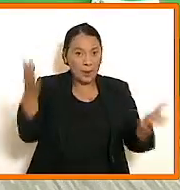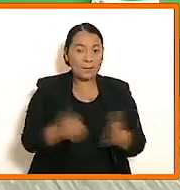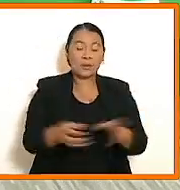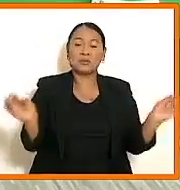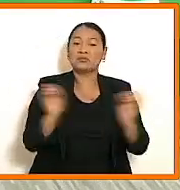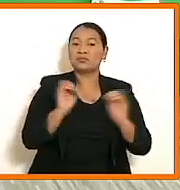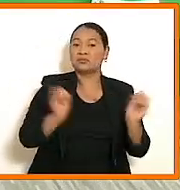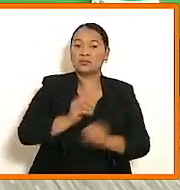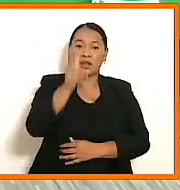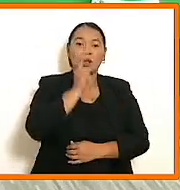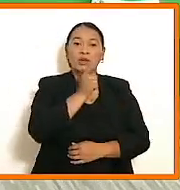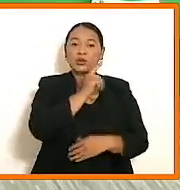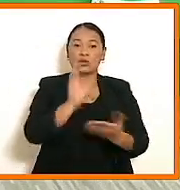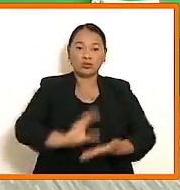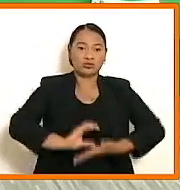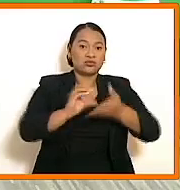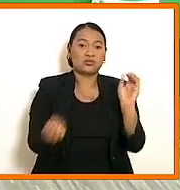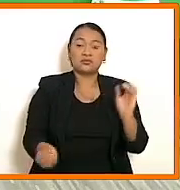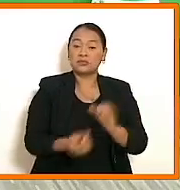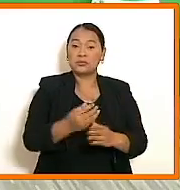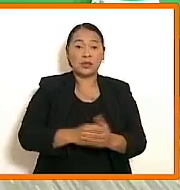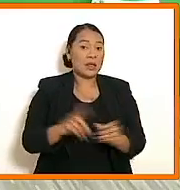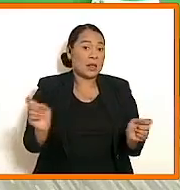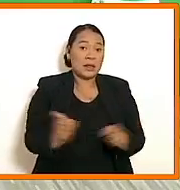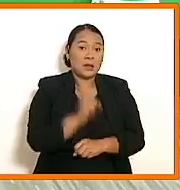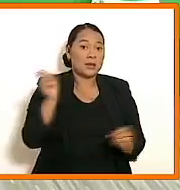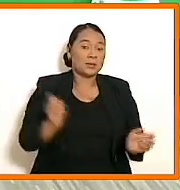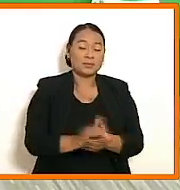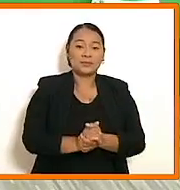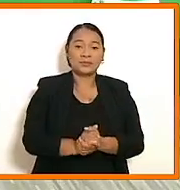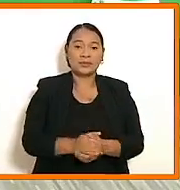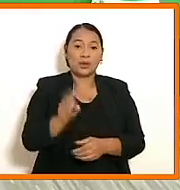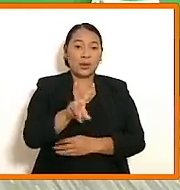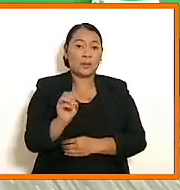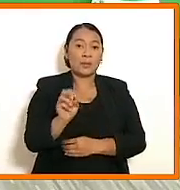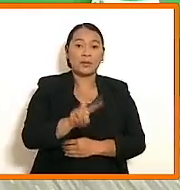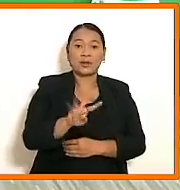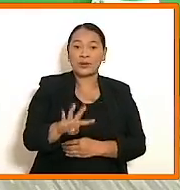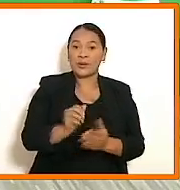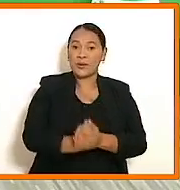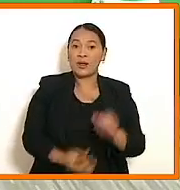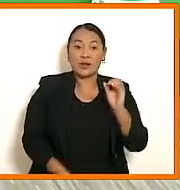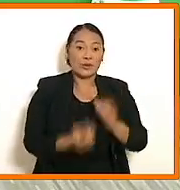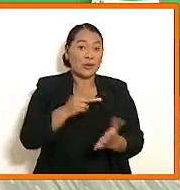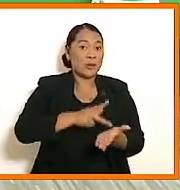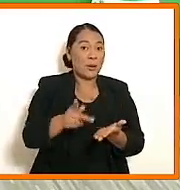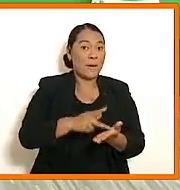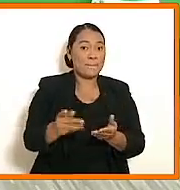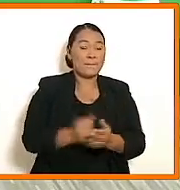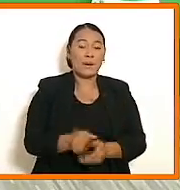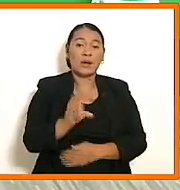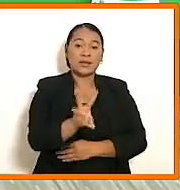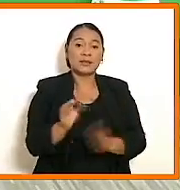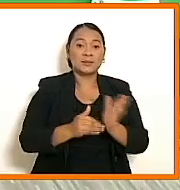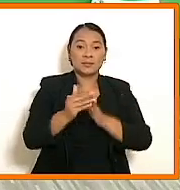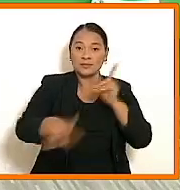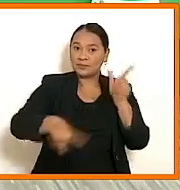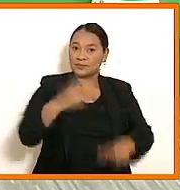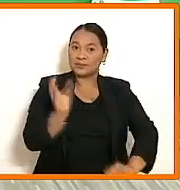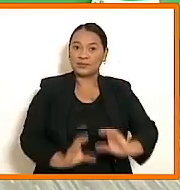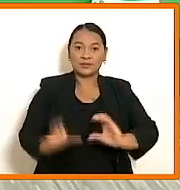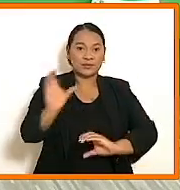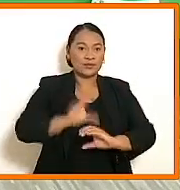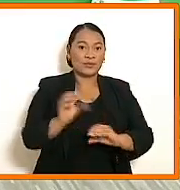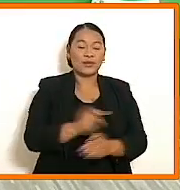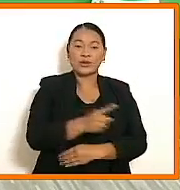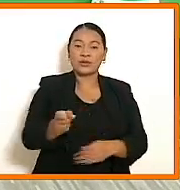ganador del Loto Super Premio. Así que nos vamos para este 2024 con 6 jugosos millones de lempiras con su jugada doble. Aún estás a tiempo de